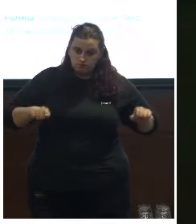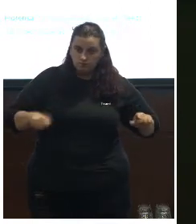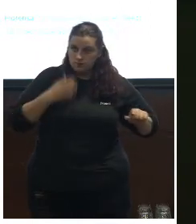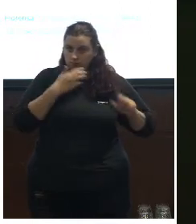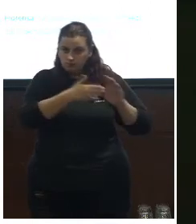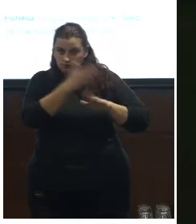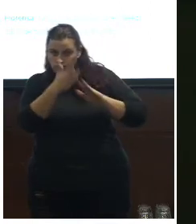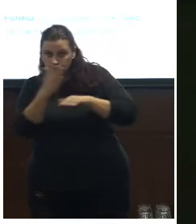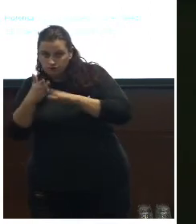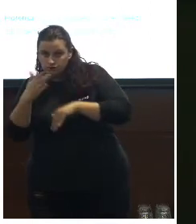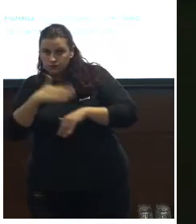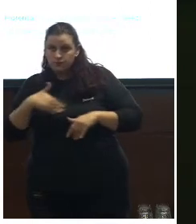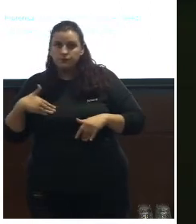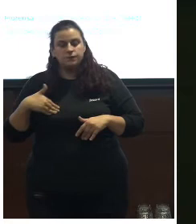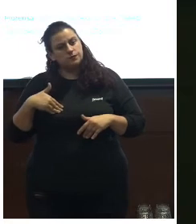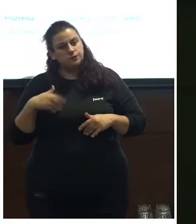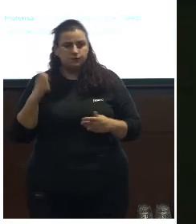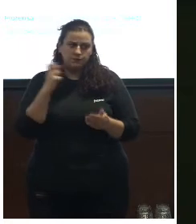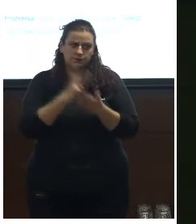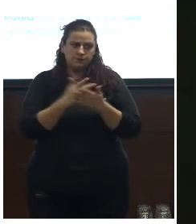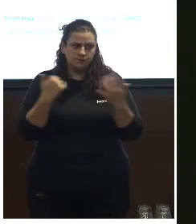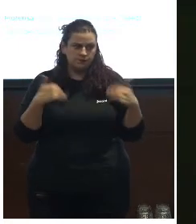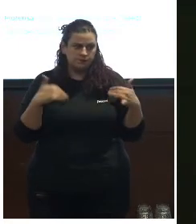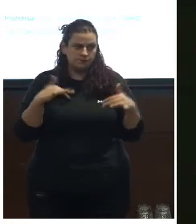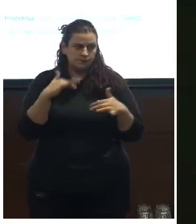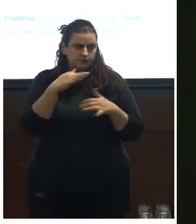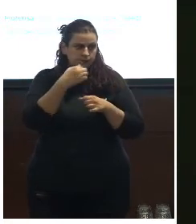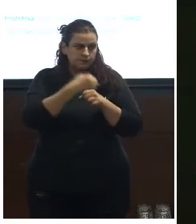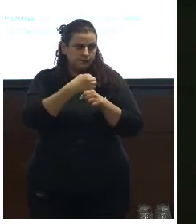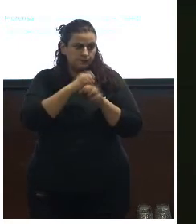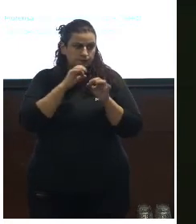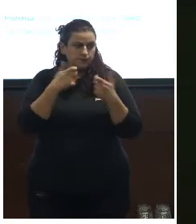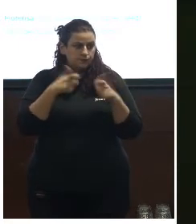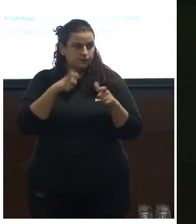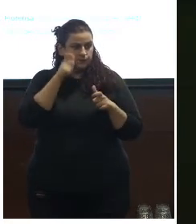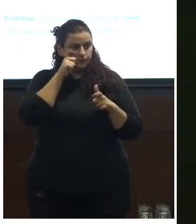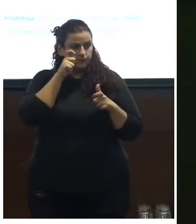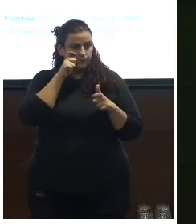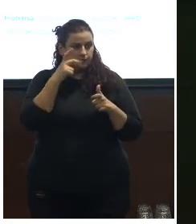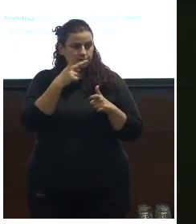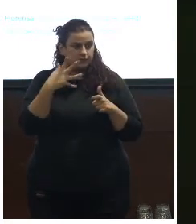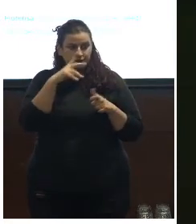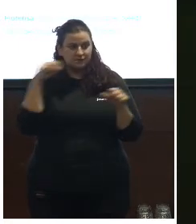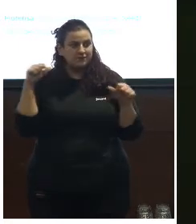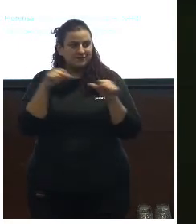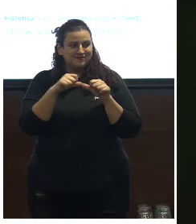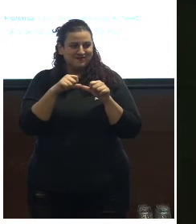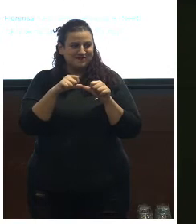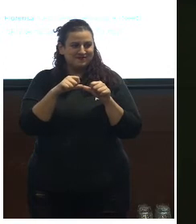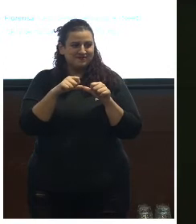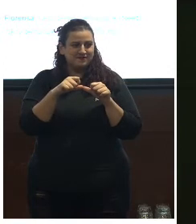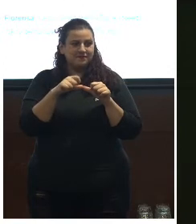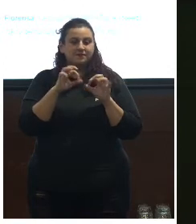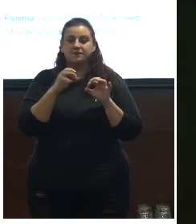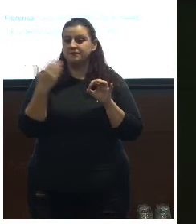desplazarse, y después de haber estado trabajando en el sector del turismo casi 25 años, hace